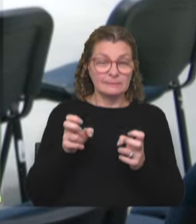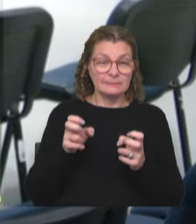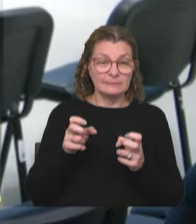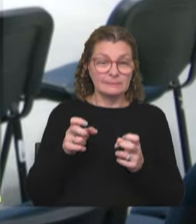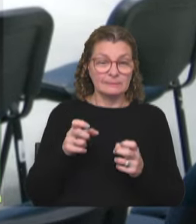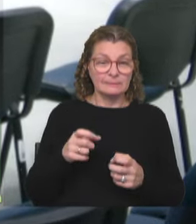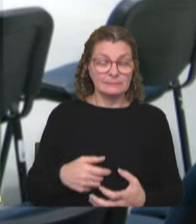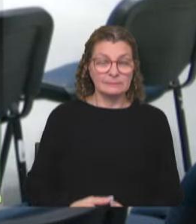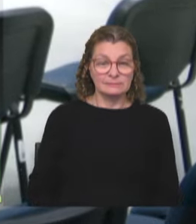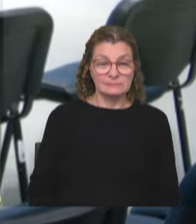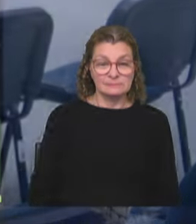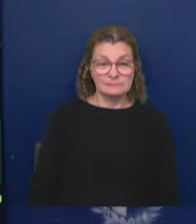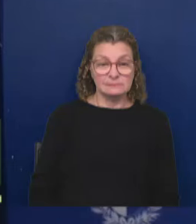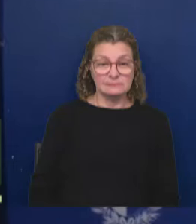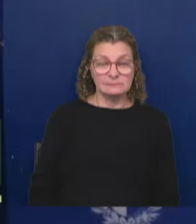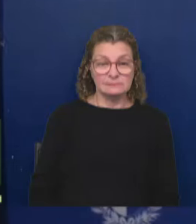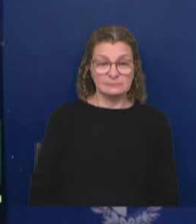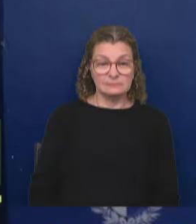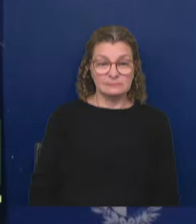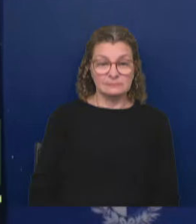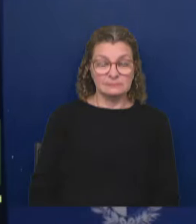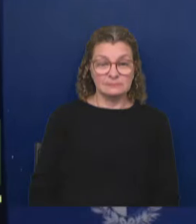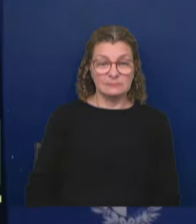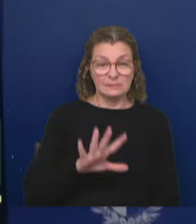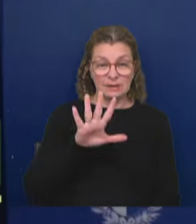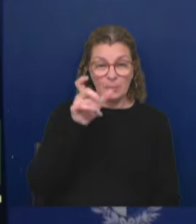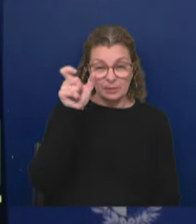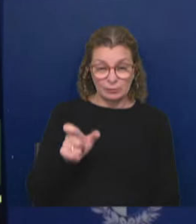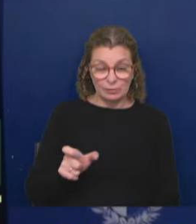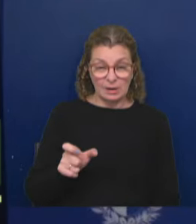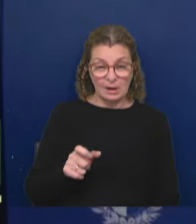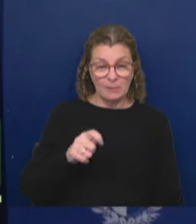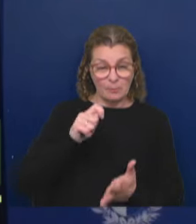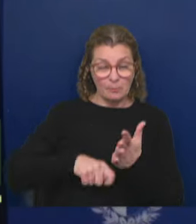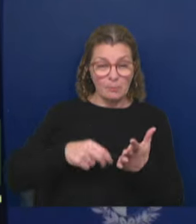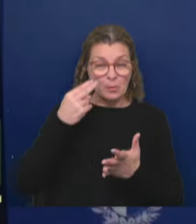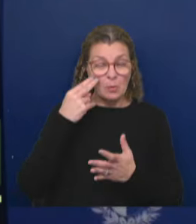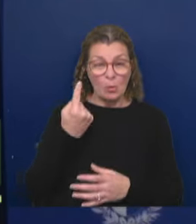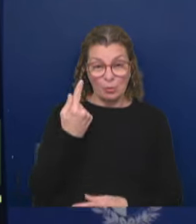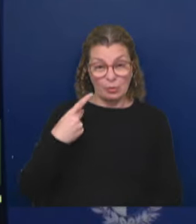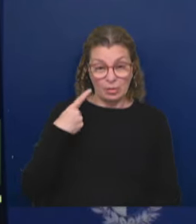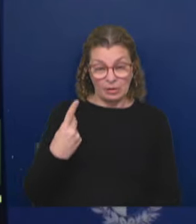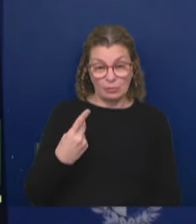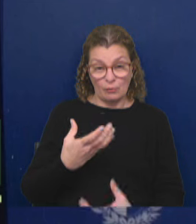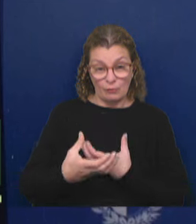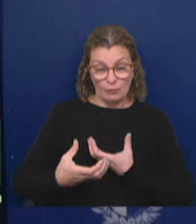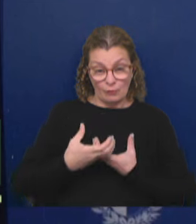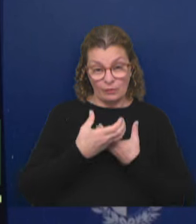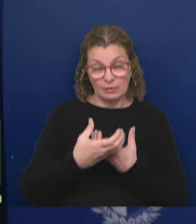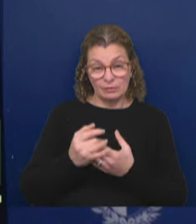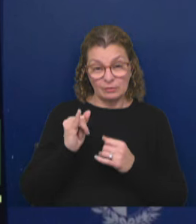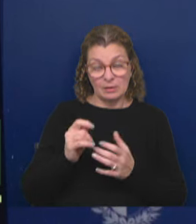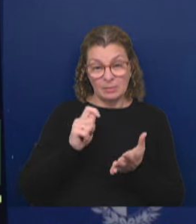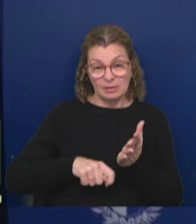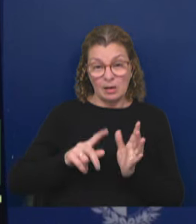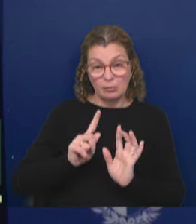Nacional de Bomberos. Hay 5 personas sumariadas, uno de esos es el director de bomberos, pero sin especial sanción